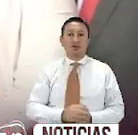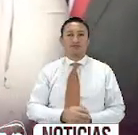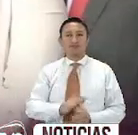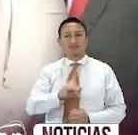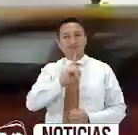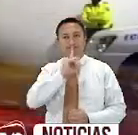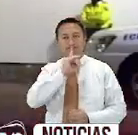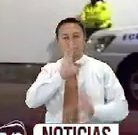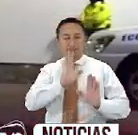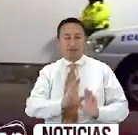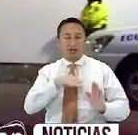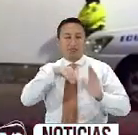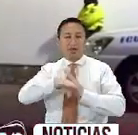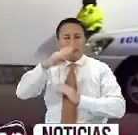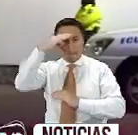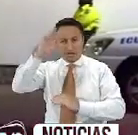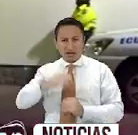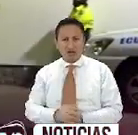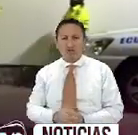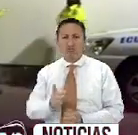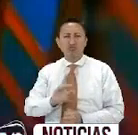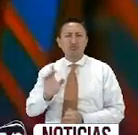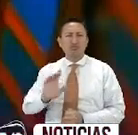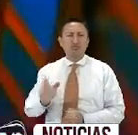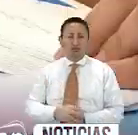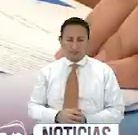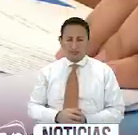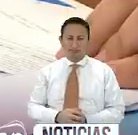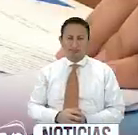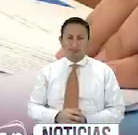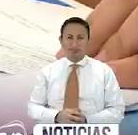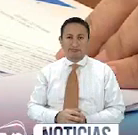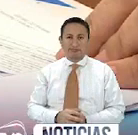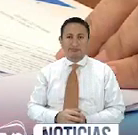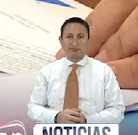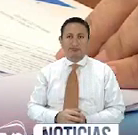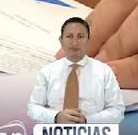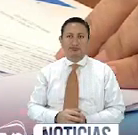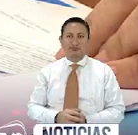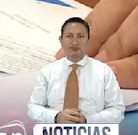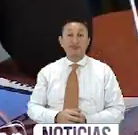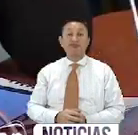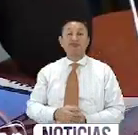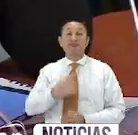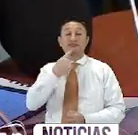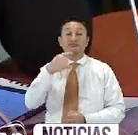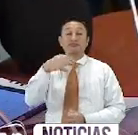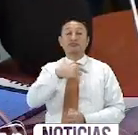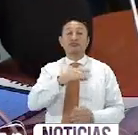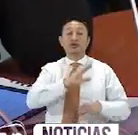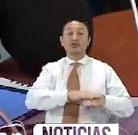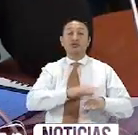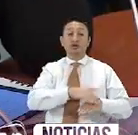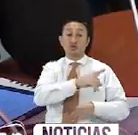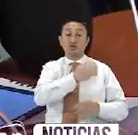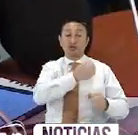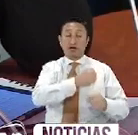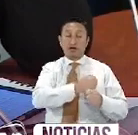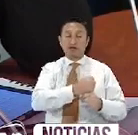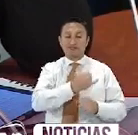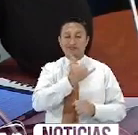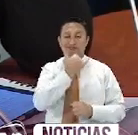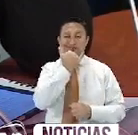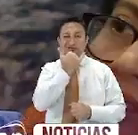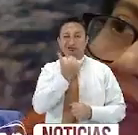de la irrupción a la Embajada de México para detener a Jorge Glass como causal. Se sustenta supuesto incumplimiento de funciones